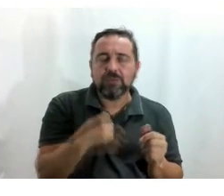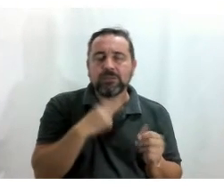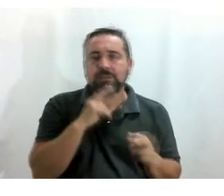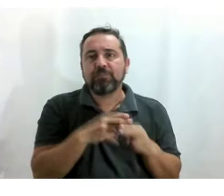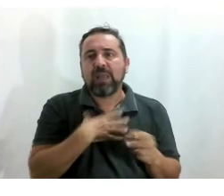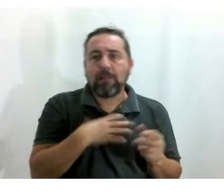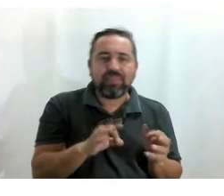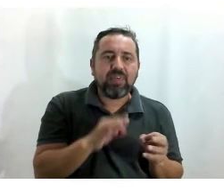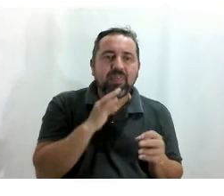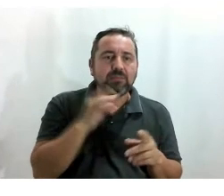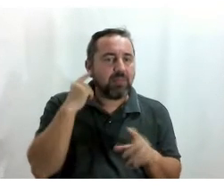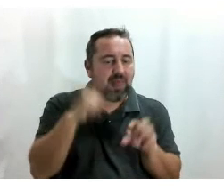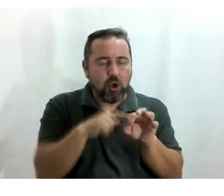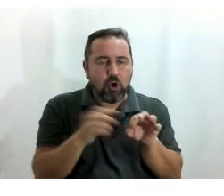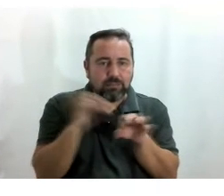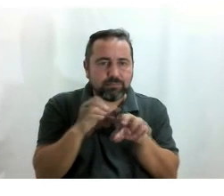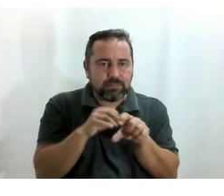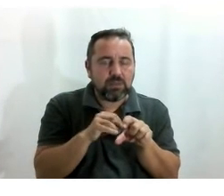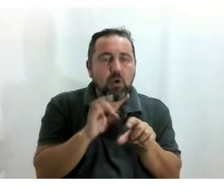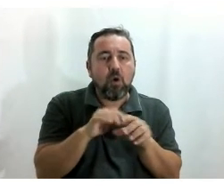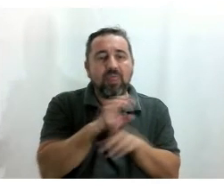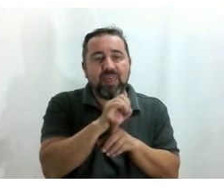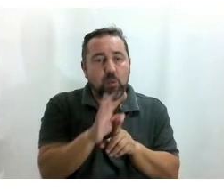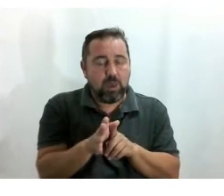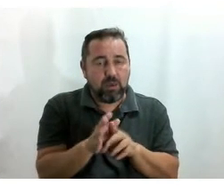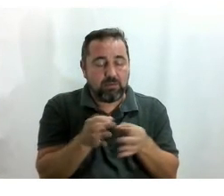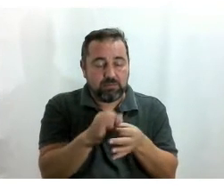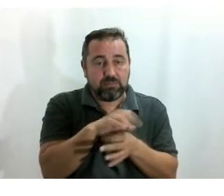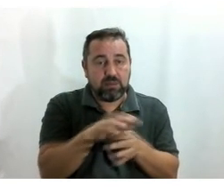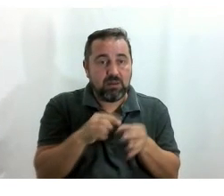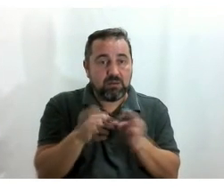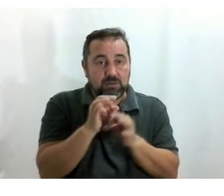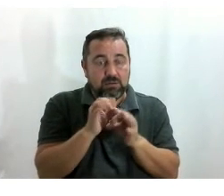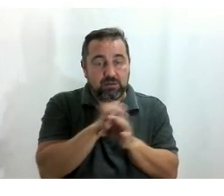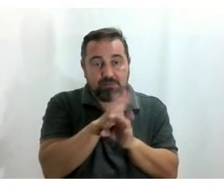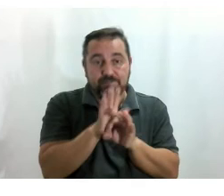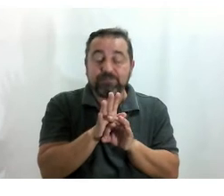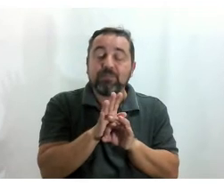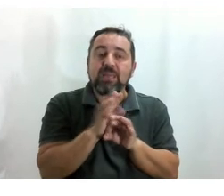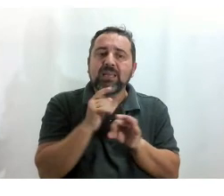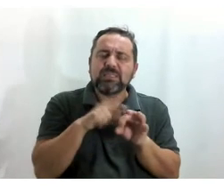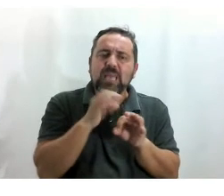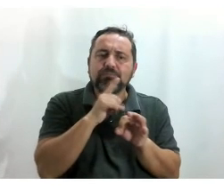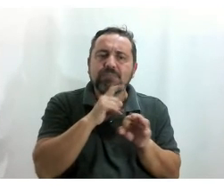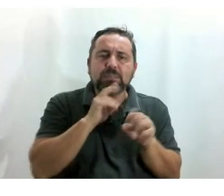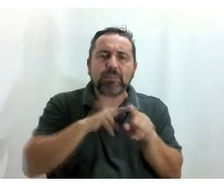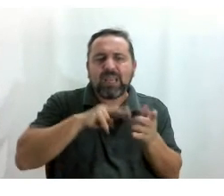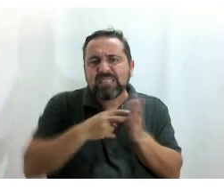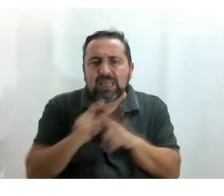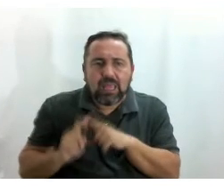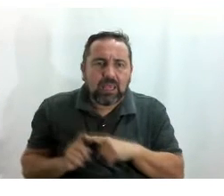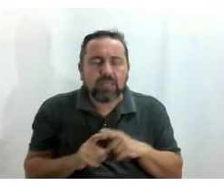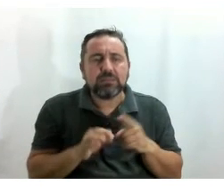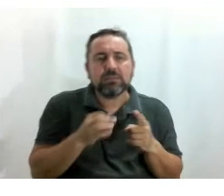capacidad de acumularse en la cóclea o de dañar la célula ciliada. O sea, diferentes estrategias, porque es verdad que